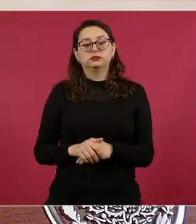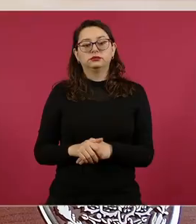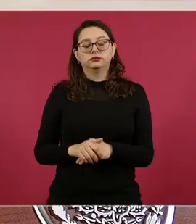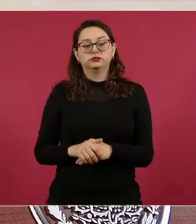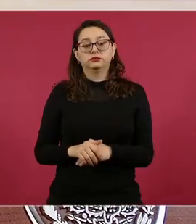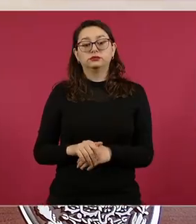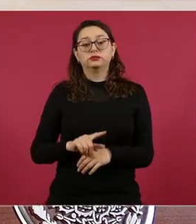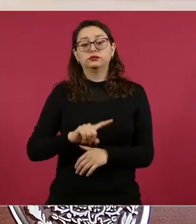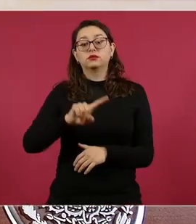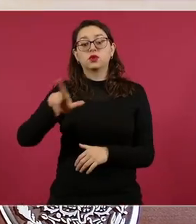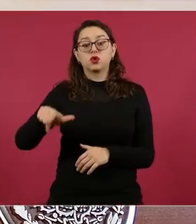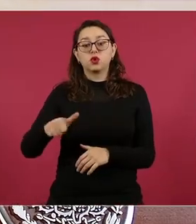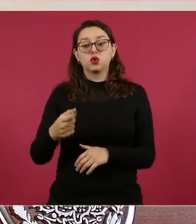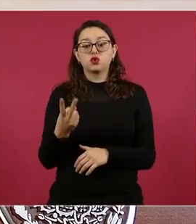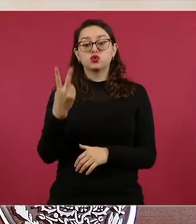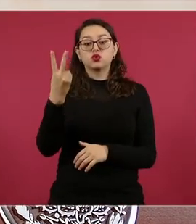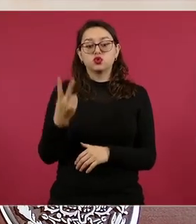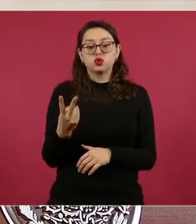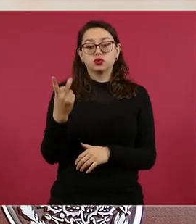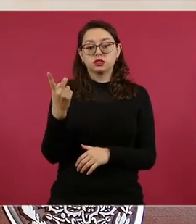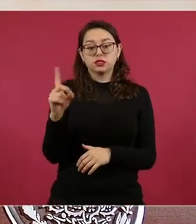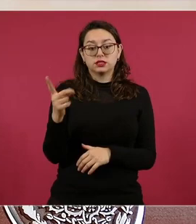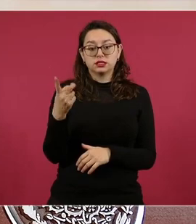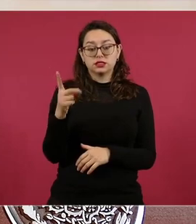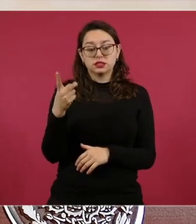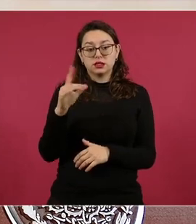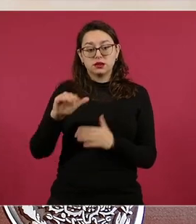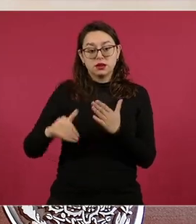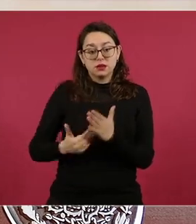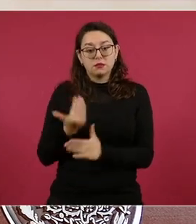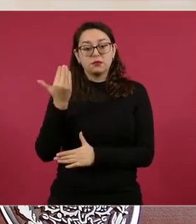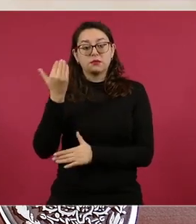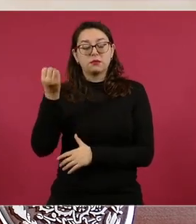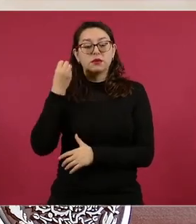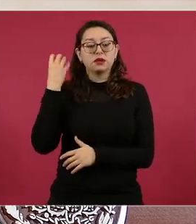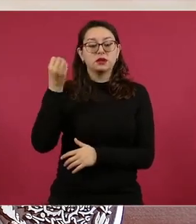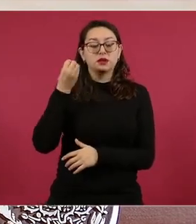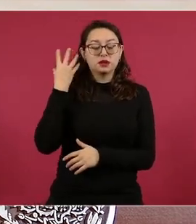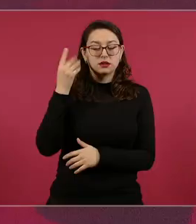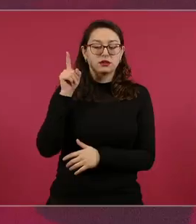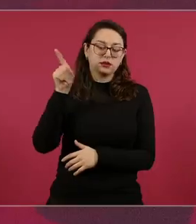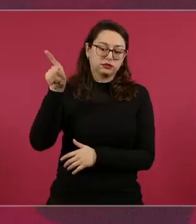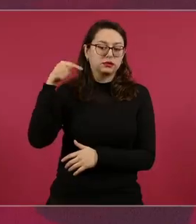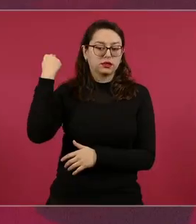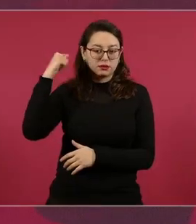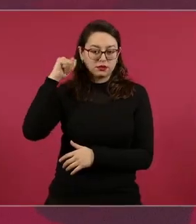la mañanera va a ser en Villahermosa.